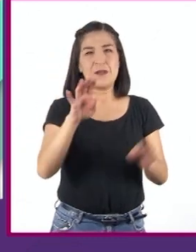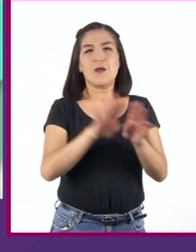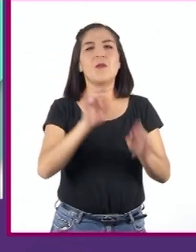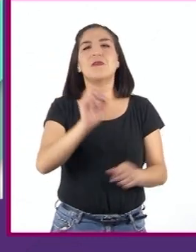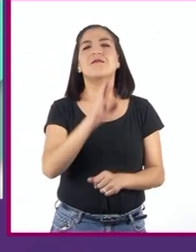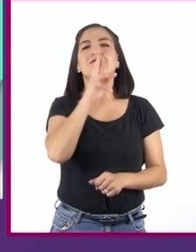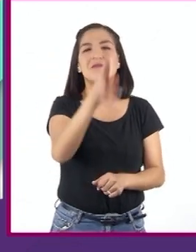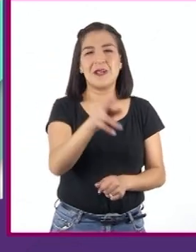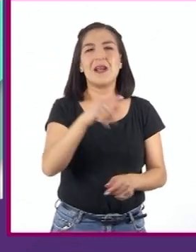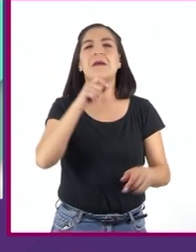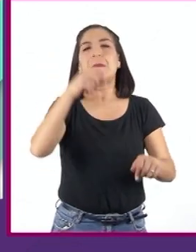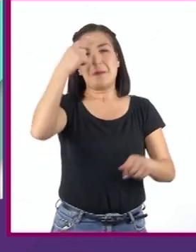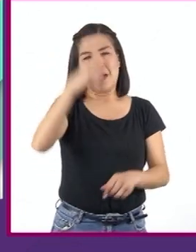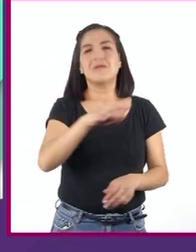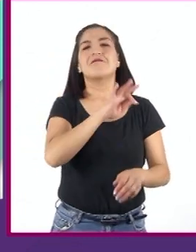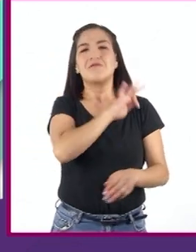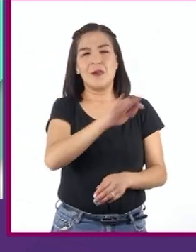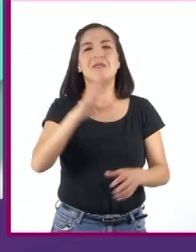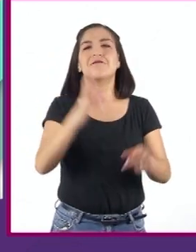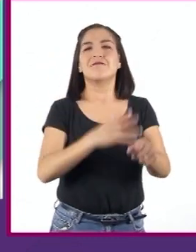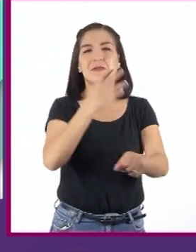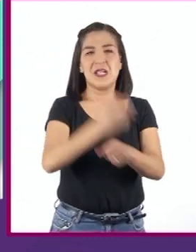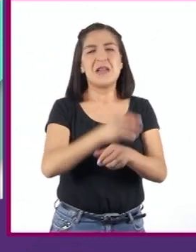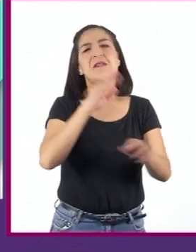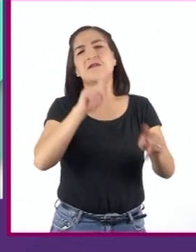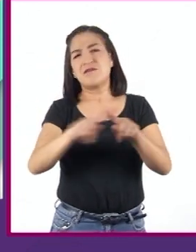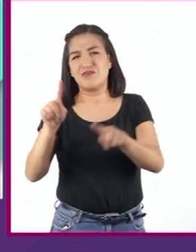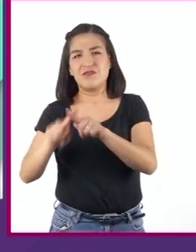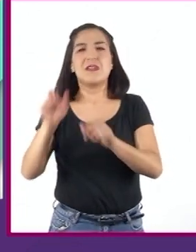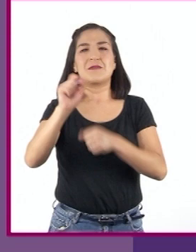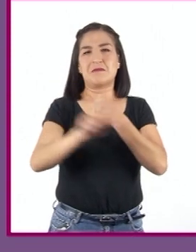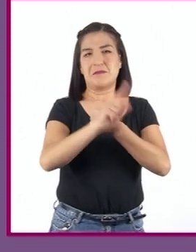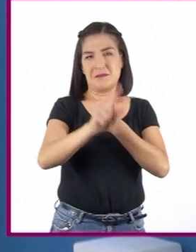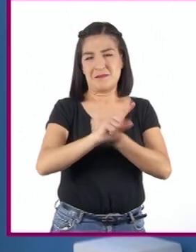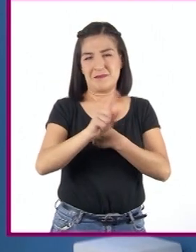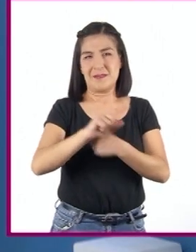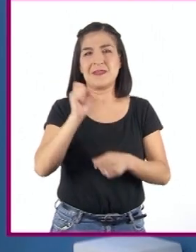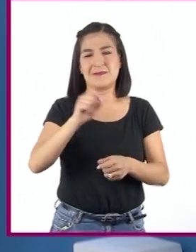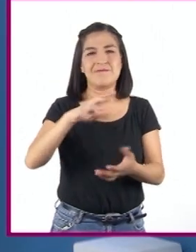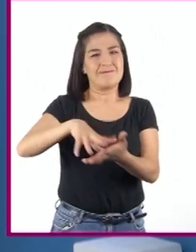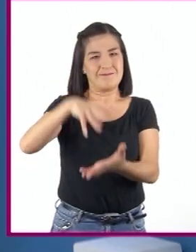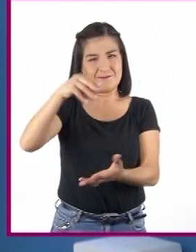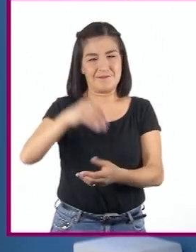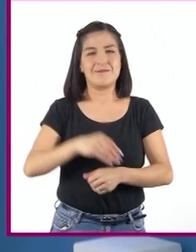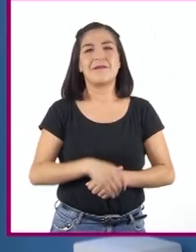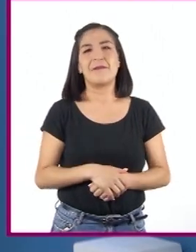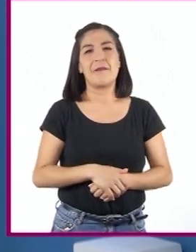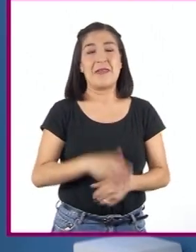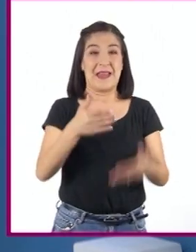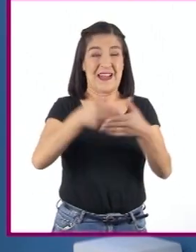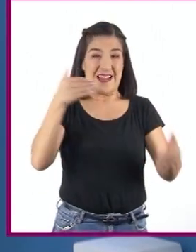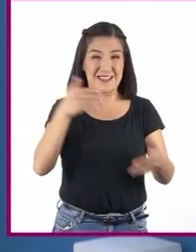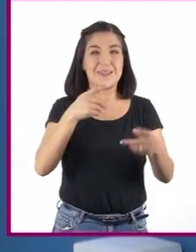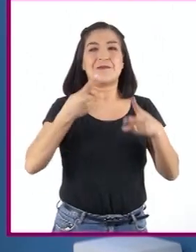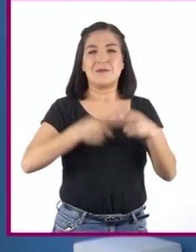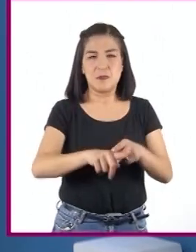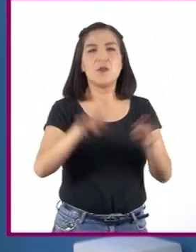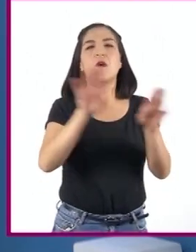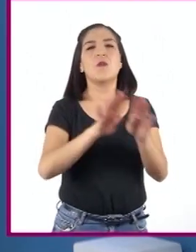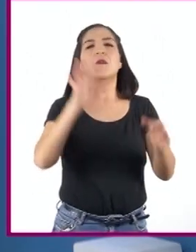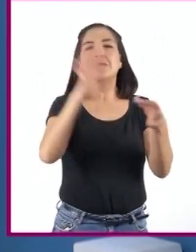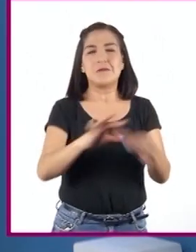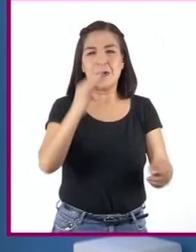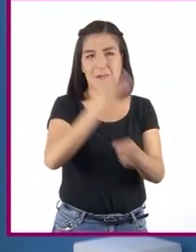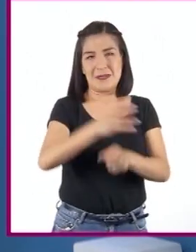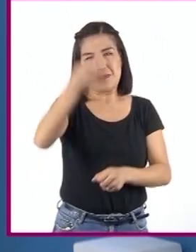una excelente herramienta que ayuda a resolver innumerables problemas geométricos. Antes de continuar, vamos a fortalecer lo que hemos